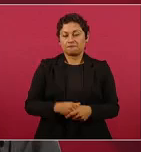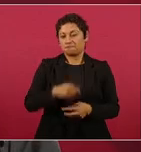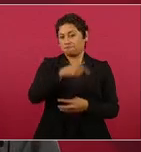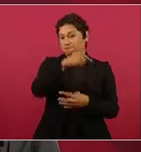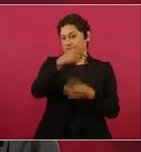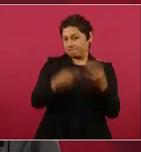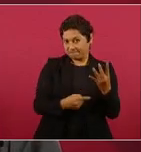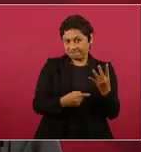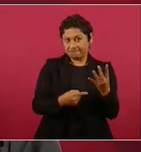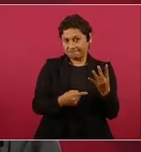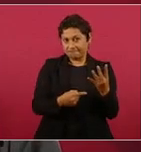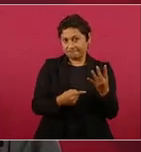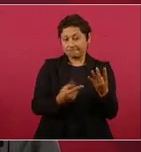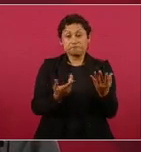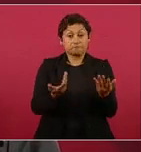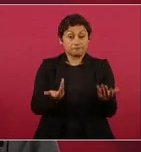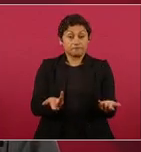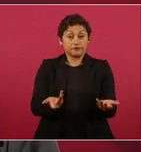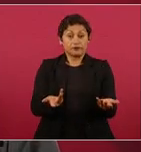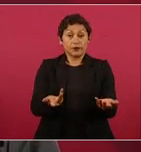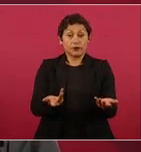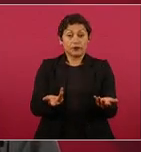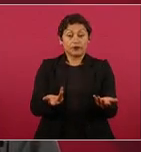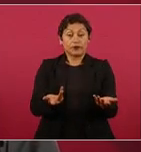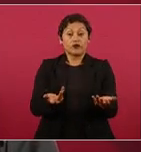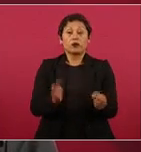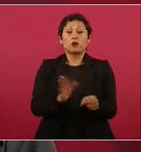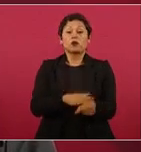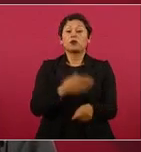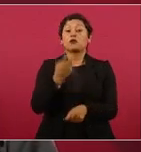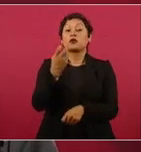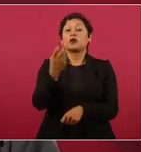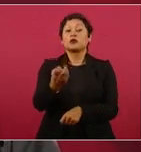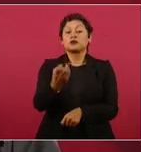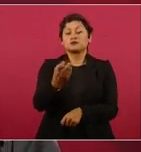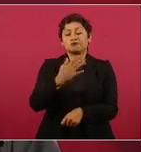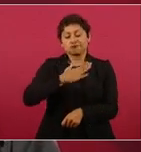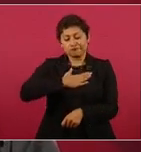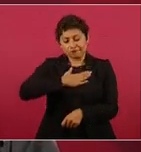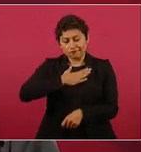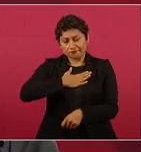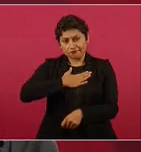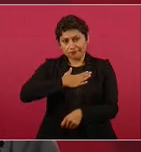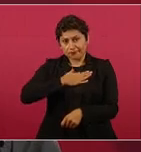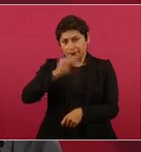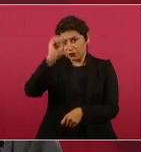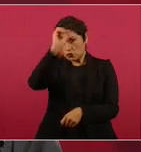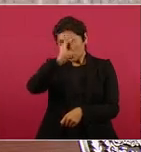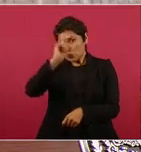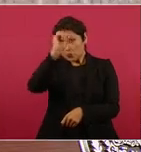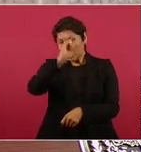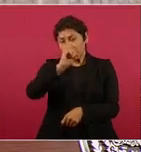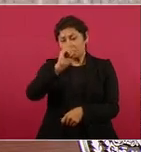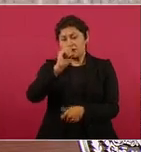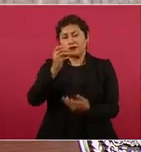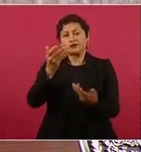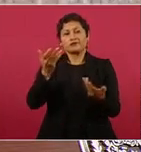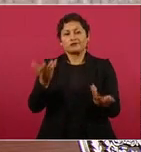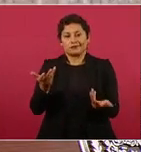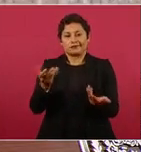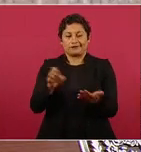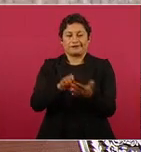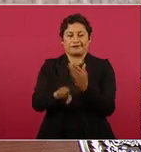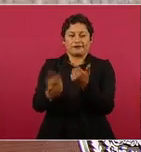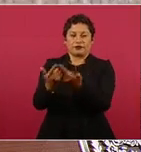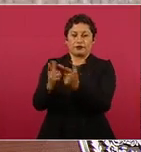Bueno, entonces yo creo que en el caso de Morena,